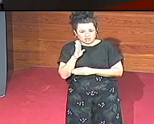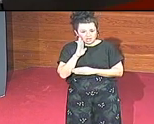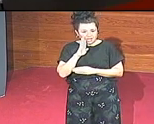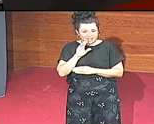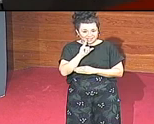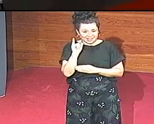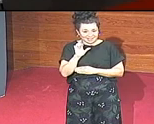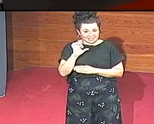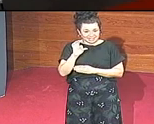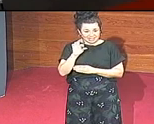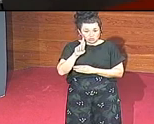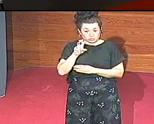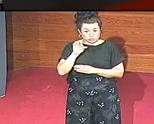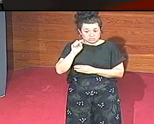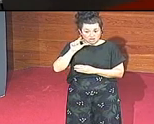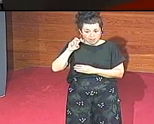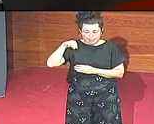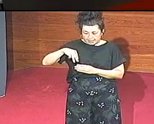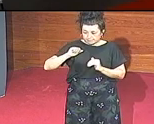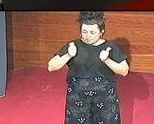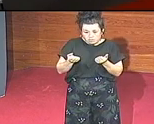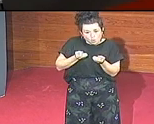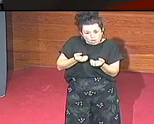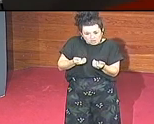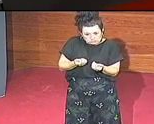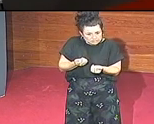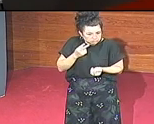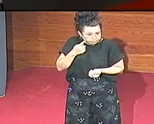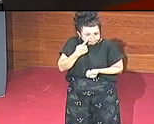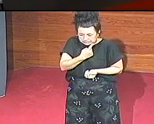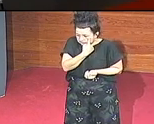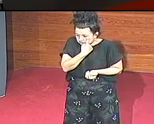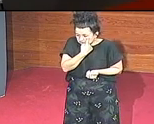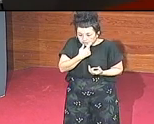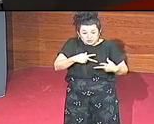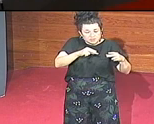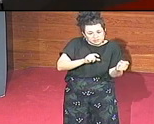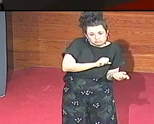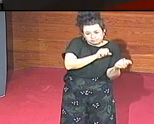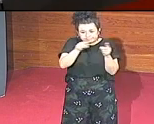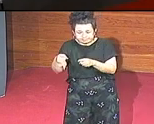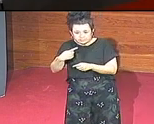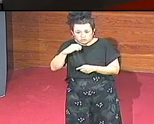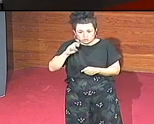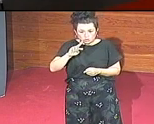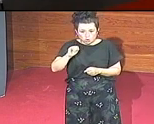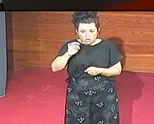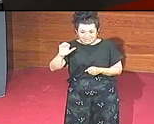de primera mano y cuando terminó se fue a ágora de un emplazamiento